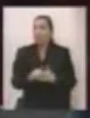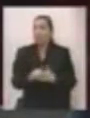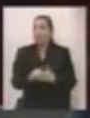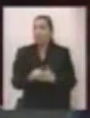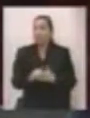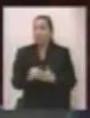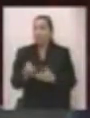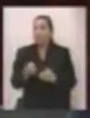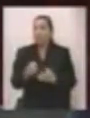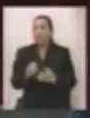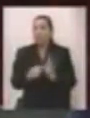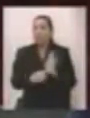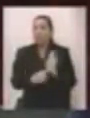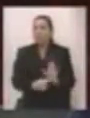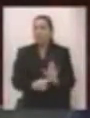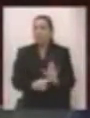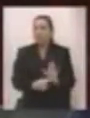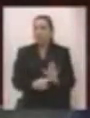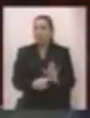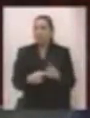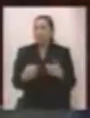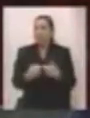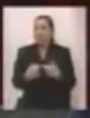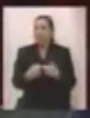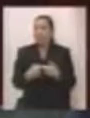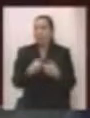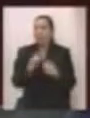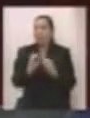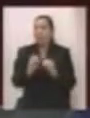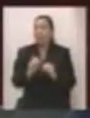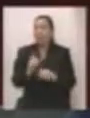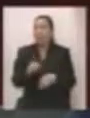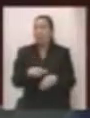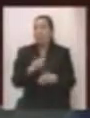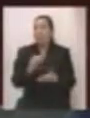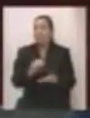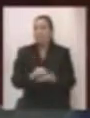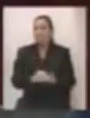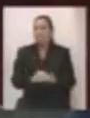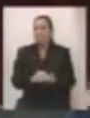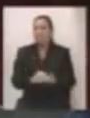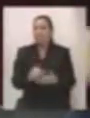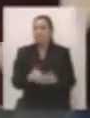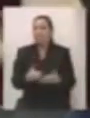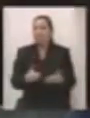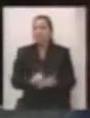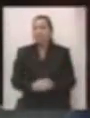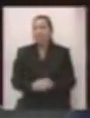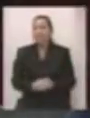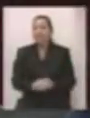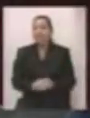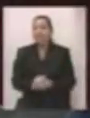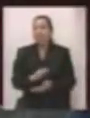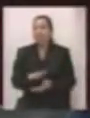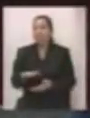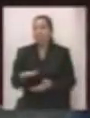School of Economics demuestra que el acceso a Internet se está dando cada vez más de manera temprana y que